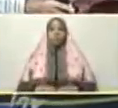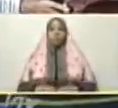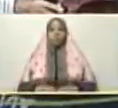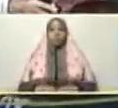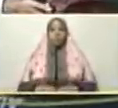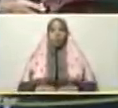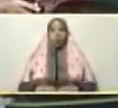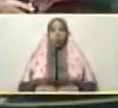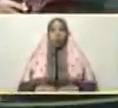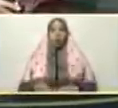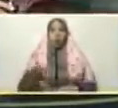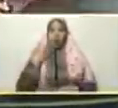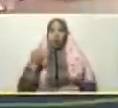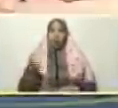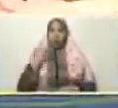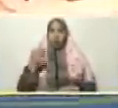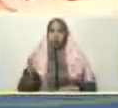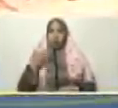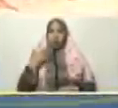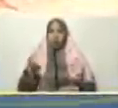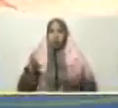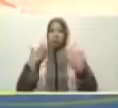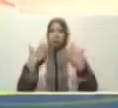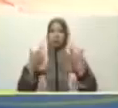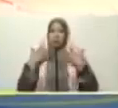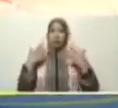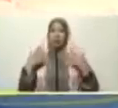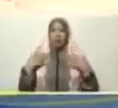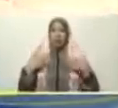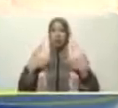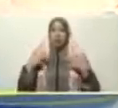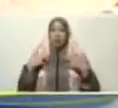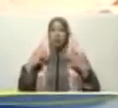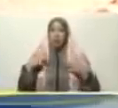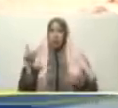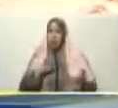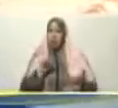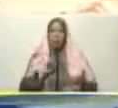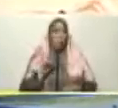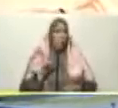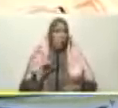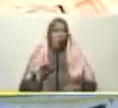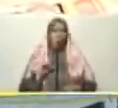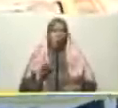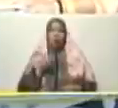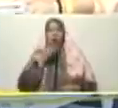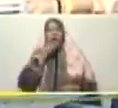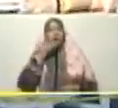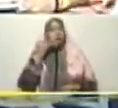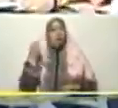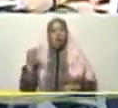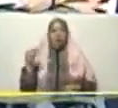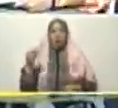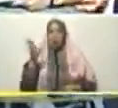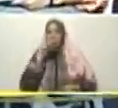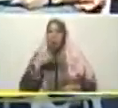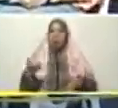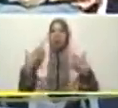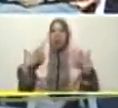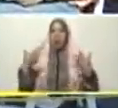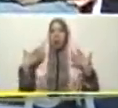dado pegado la camisa de sudor usted no tienen calor que son muy jóvenes los jóvenes no le da calor